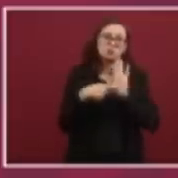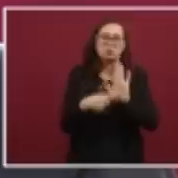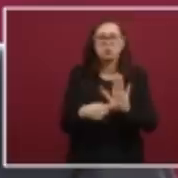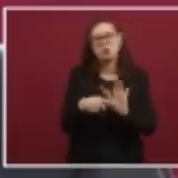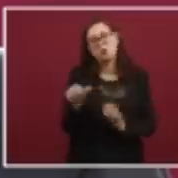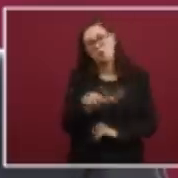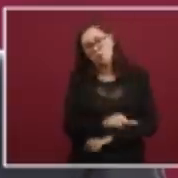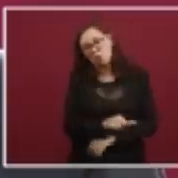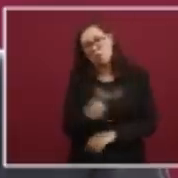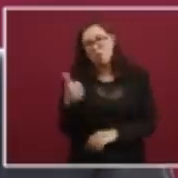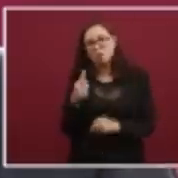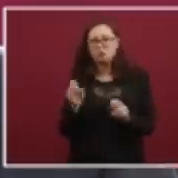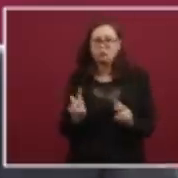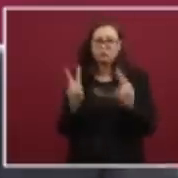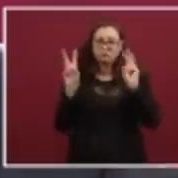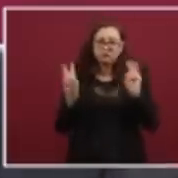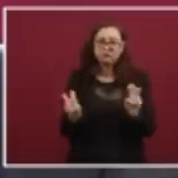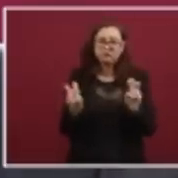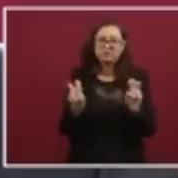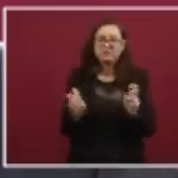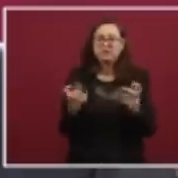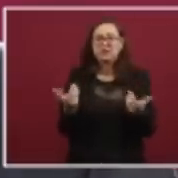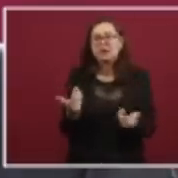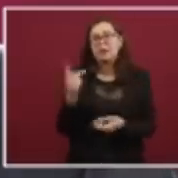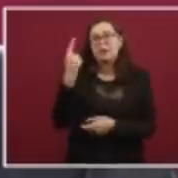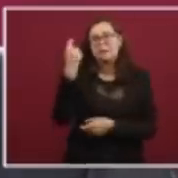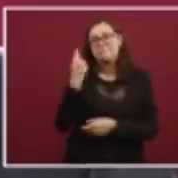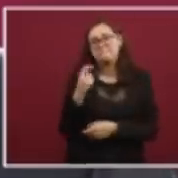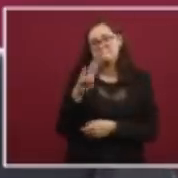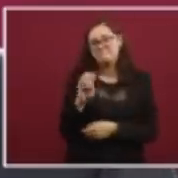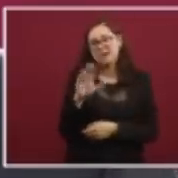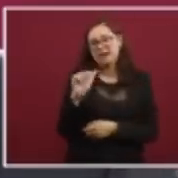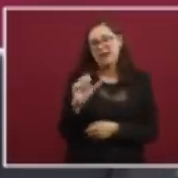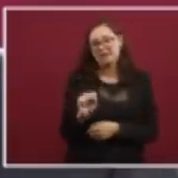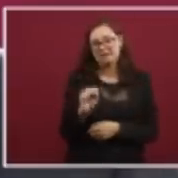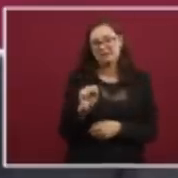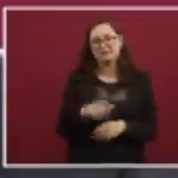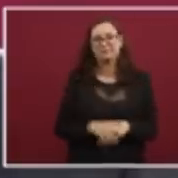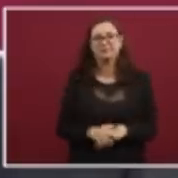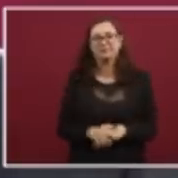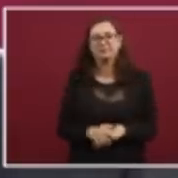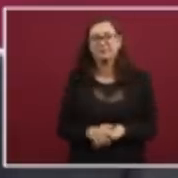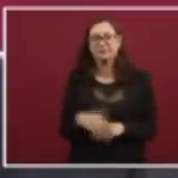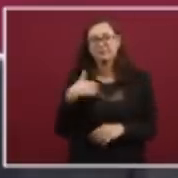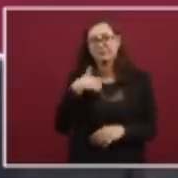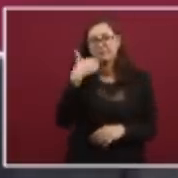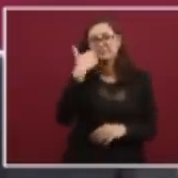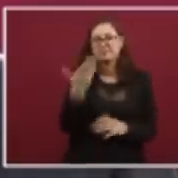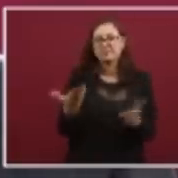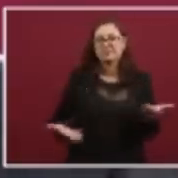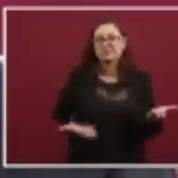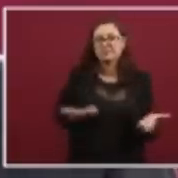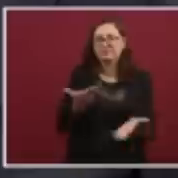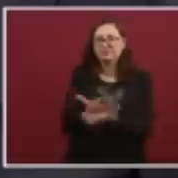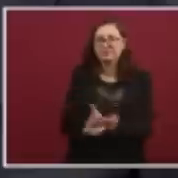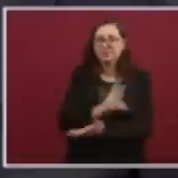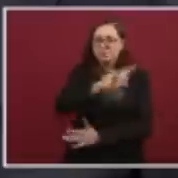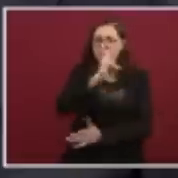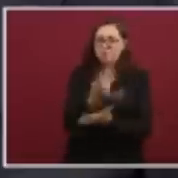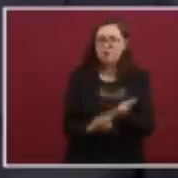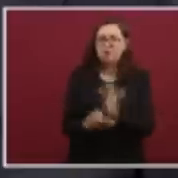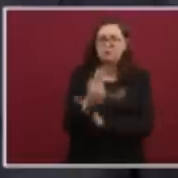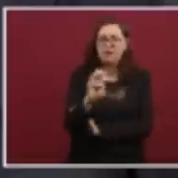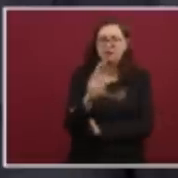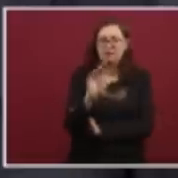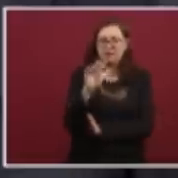otro asunto, ¿no?, es el de las becas. Y les quiero presentar el programa de becas,